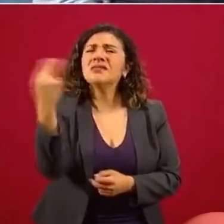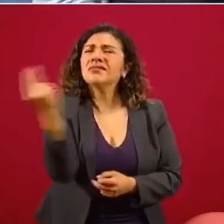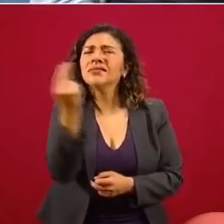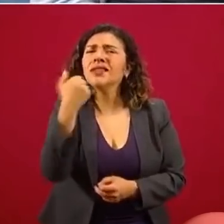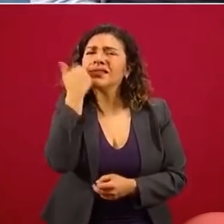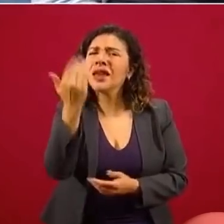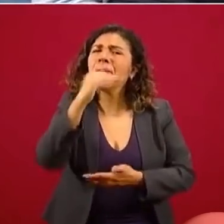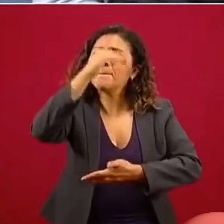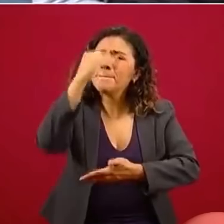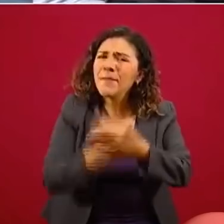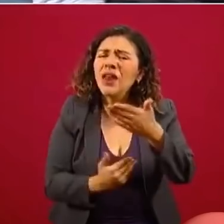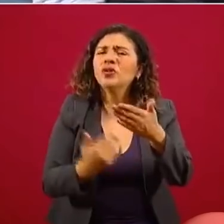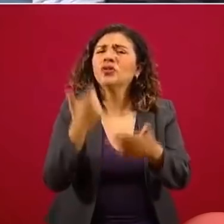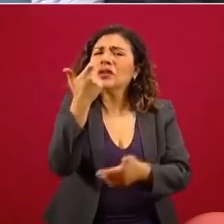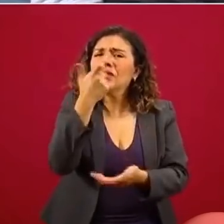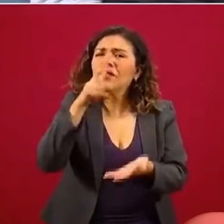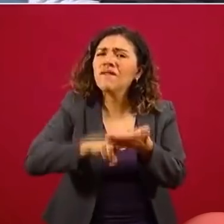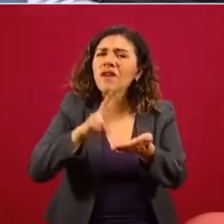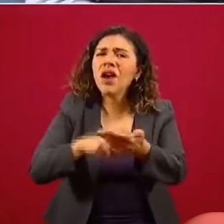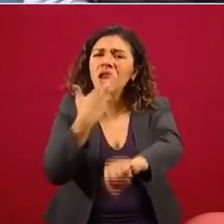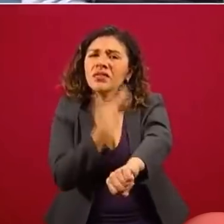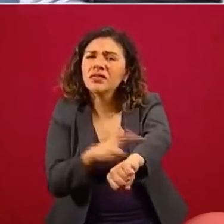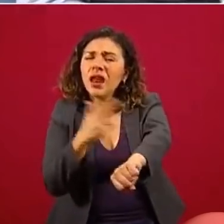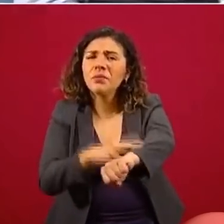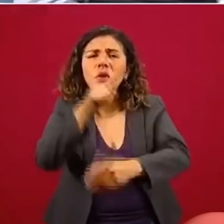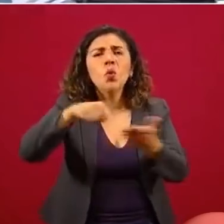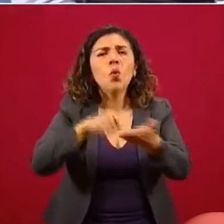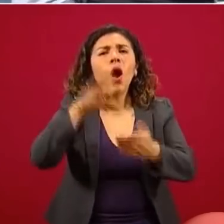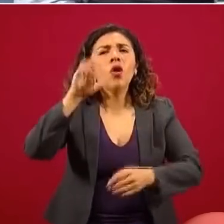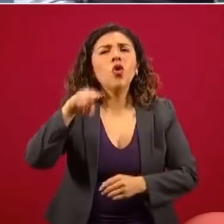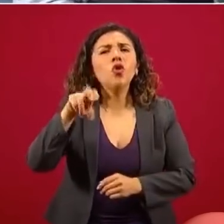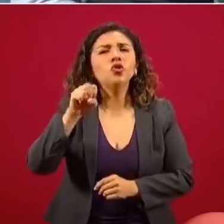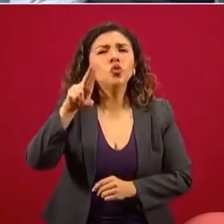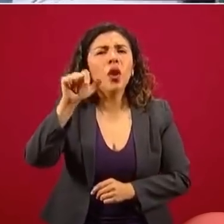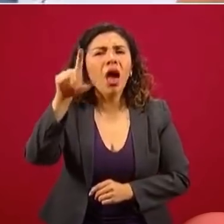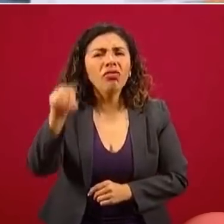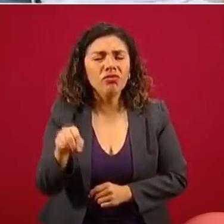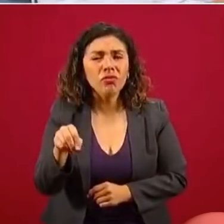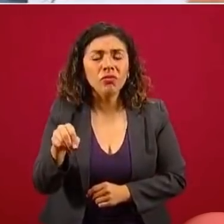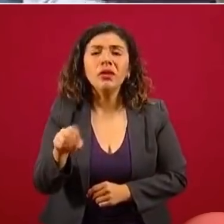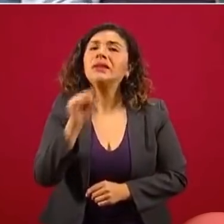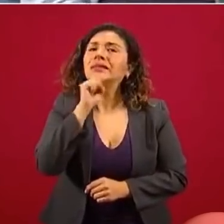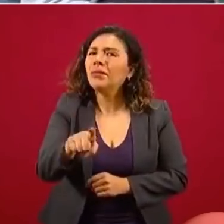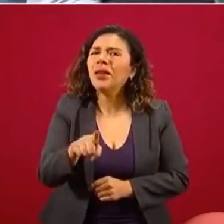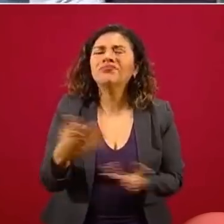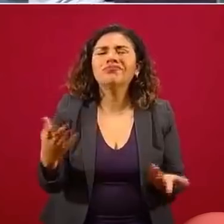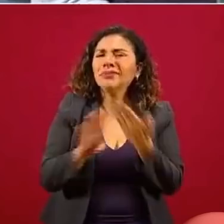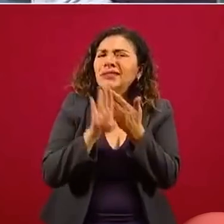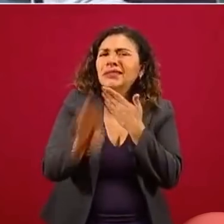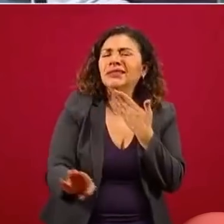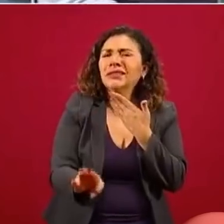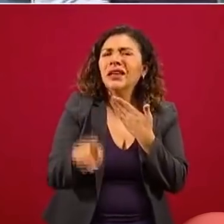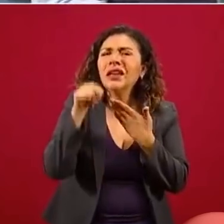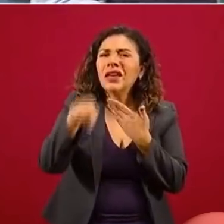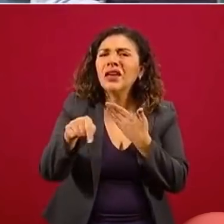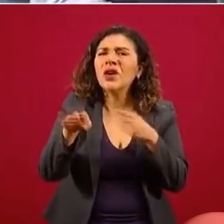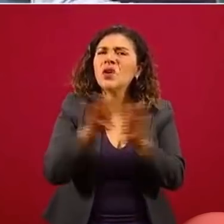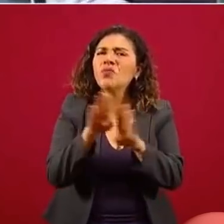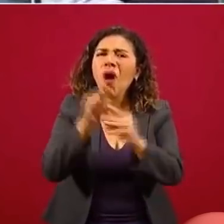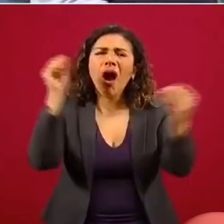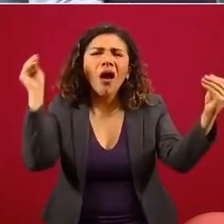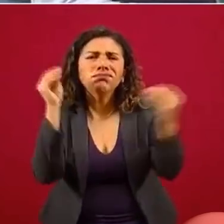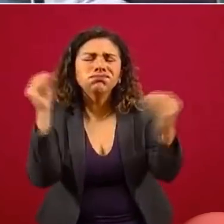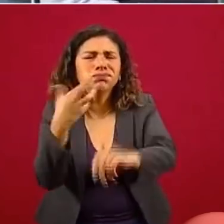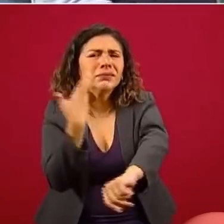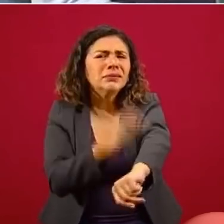el costo de los trámites que se ofrecen en los consulados y que también se evite la gran burocracia